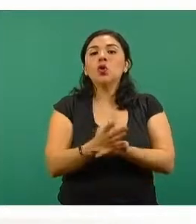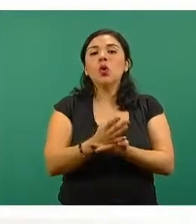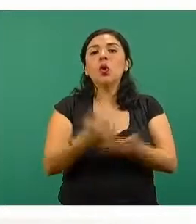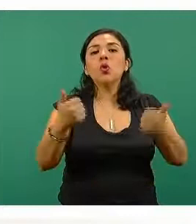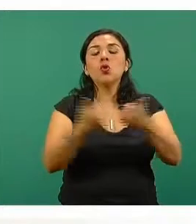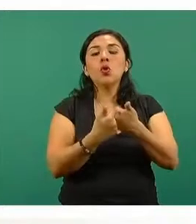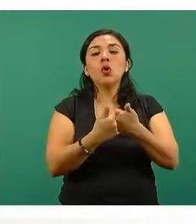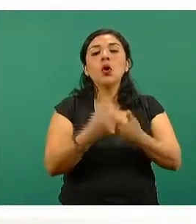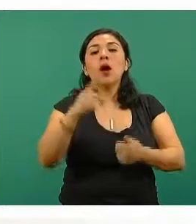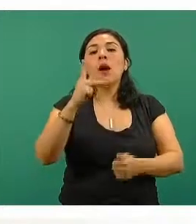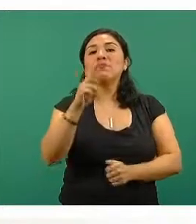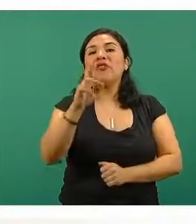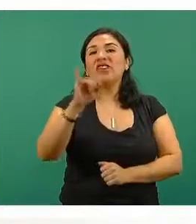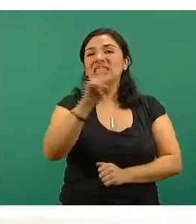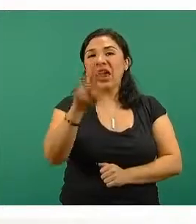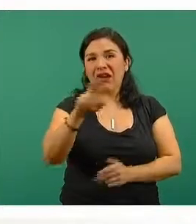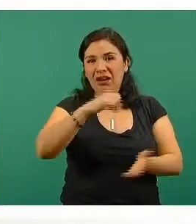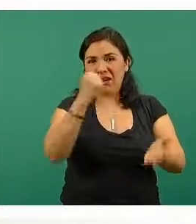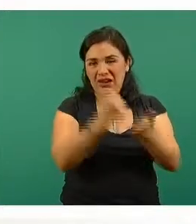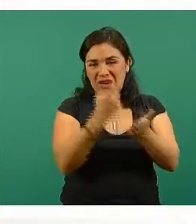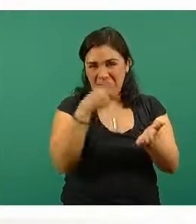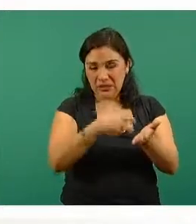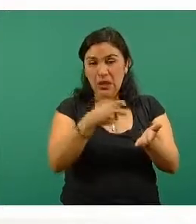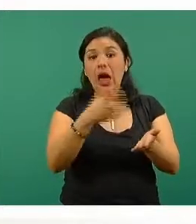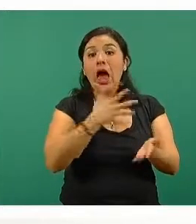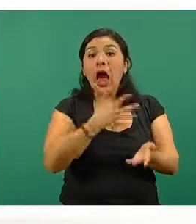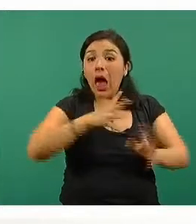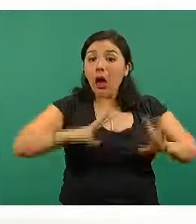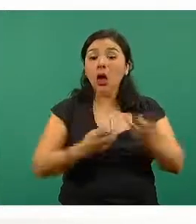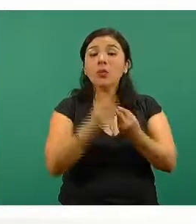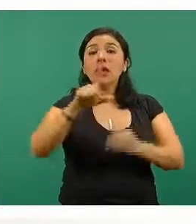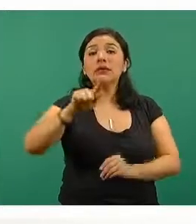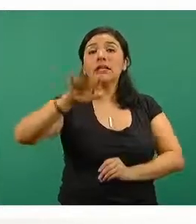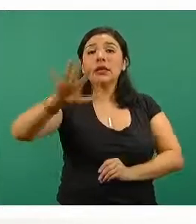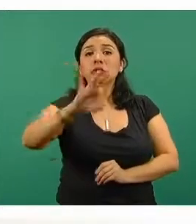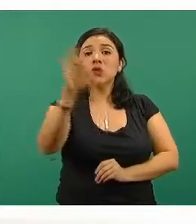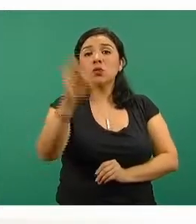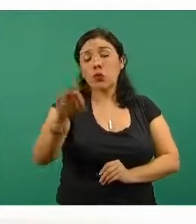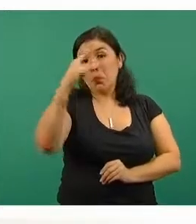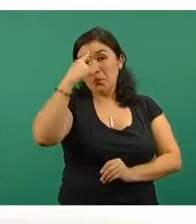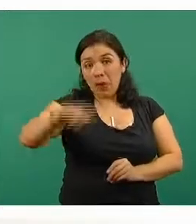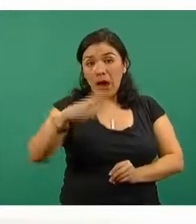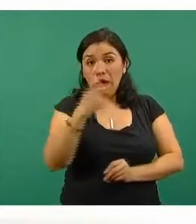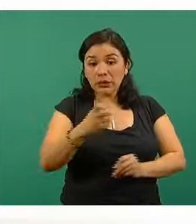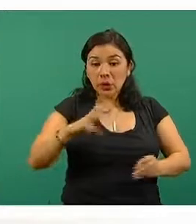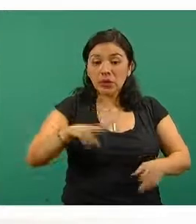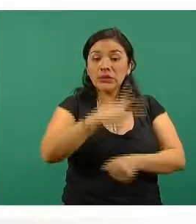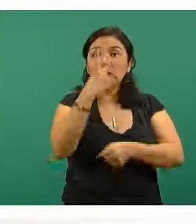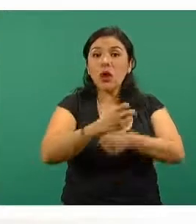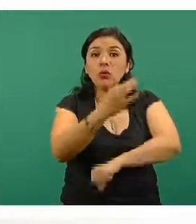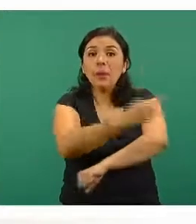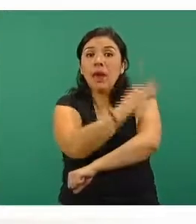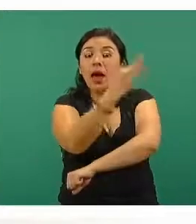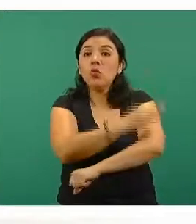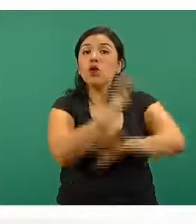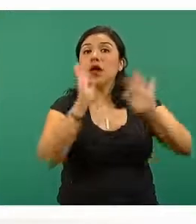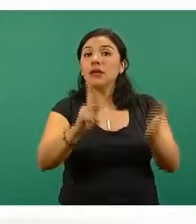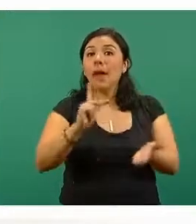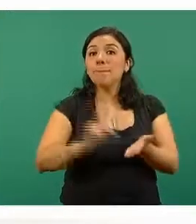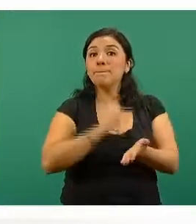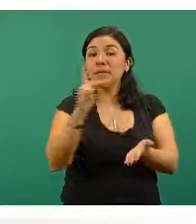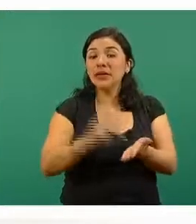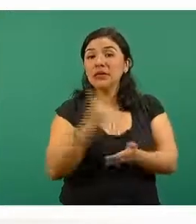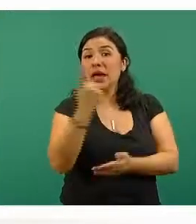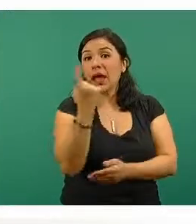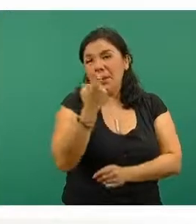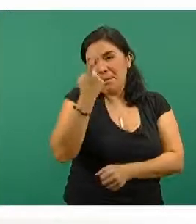vacuna de Pfizer. Y esto quiere decir que llevamos un 75% de avance de la segunda dosis con respecto a la